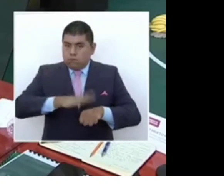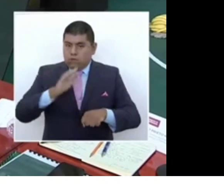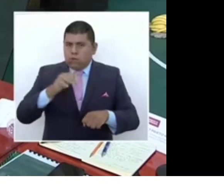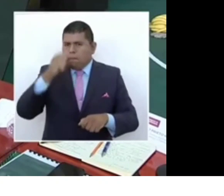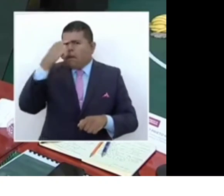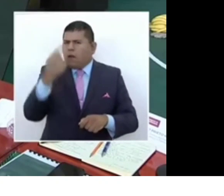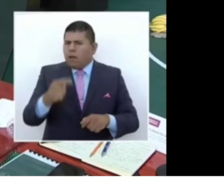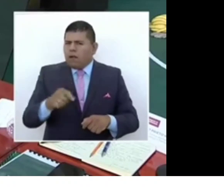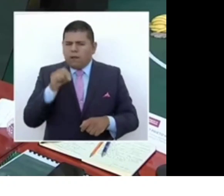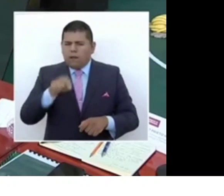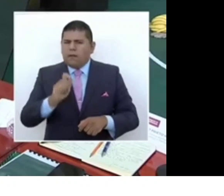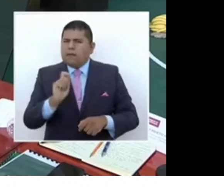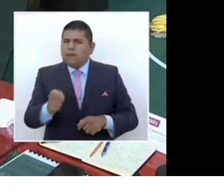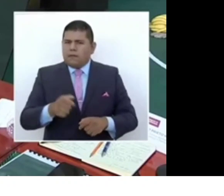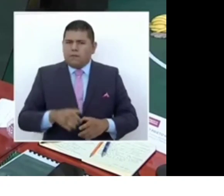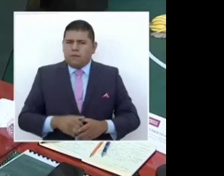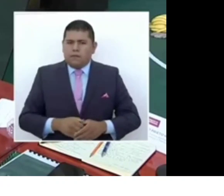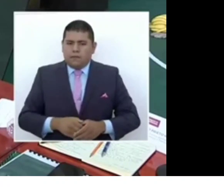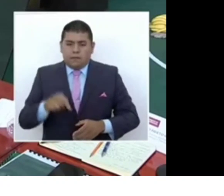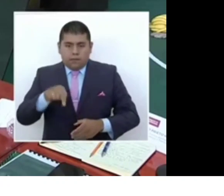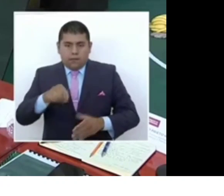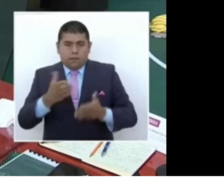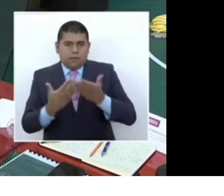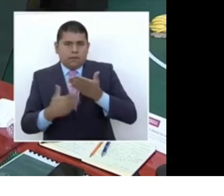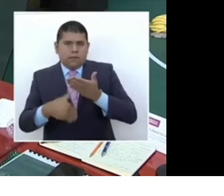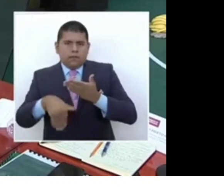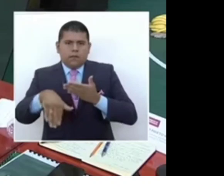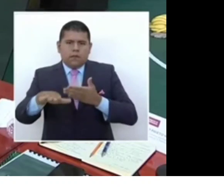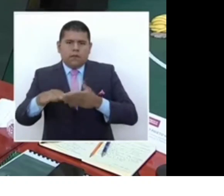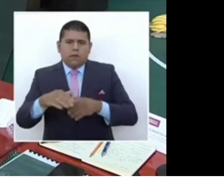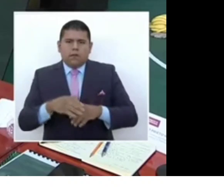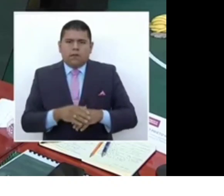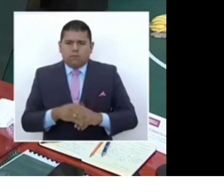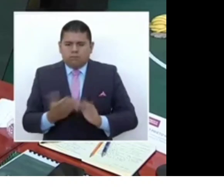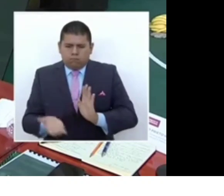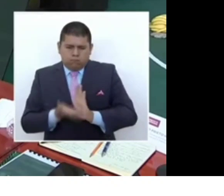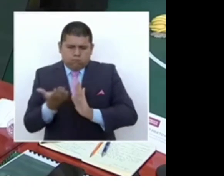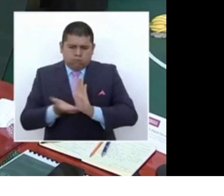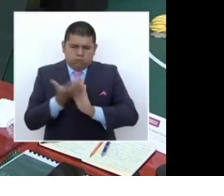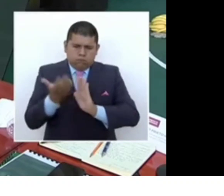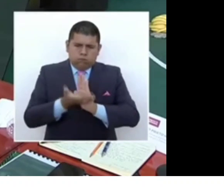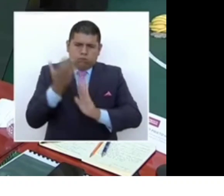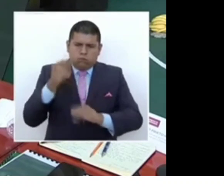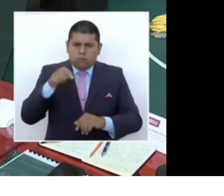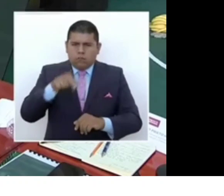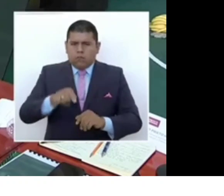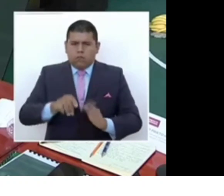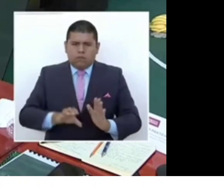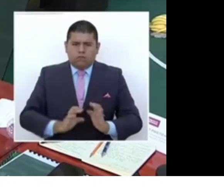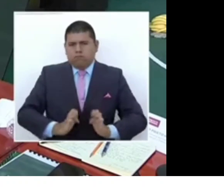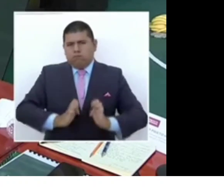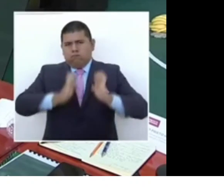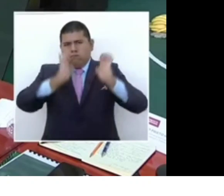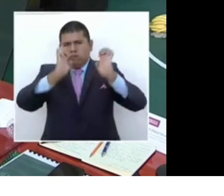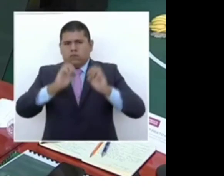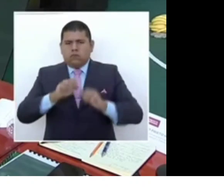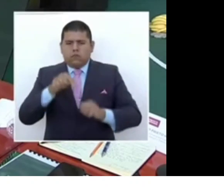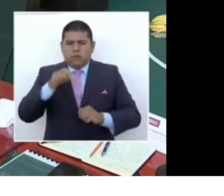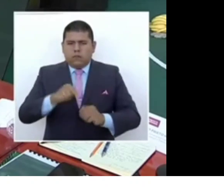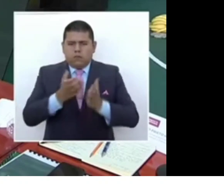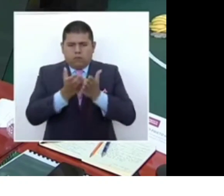donde se va a construir una instalación